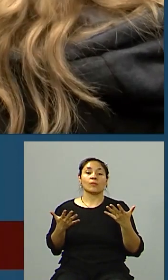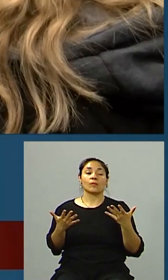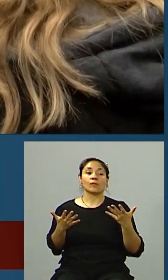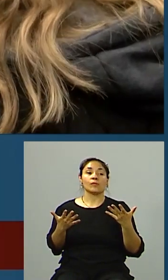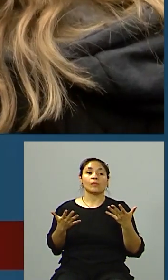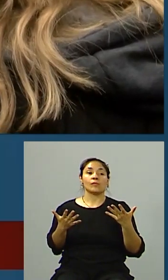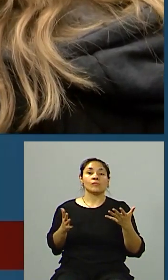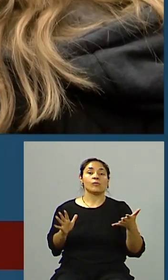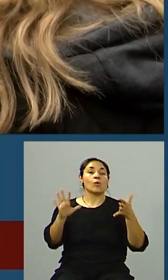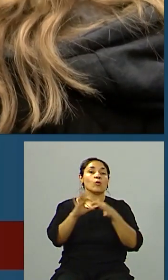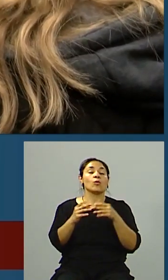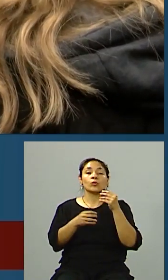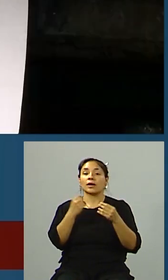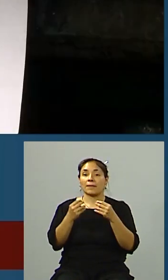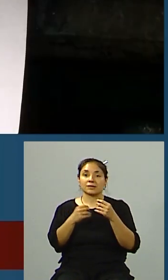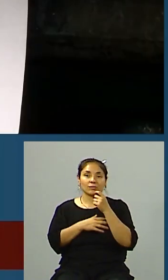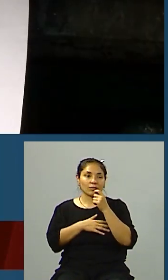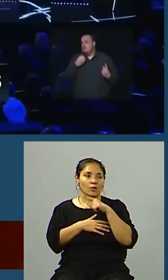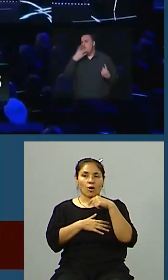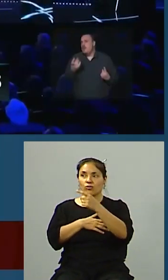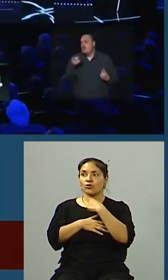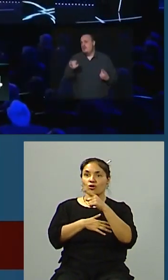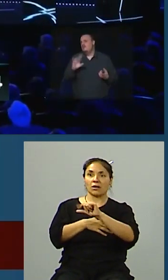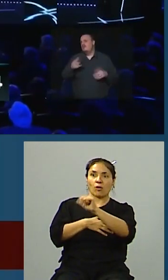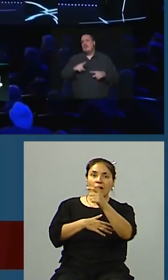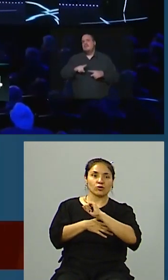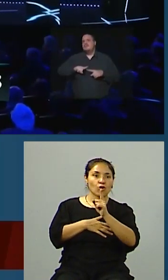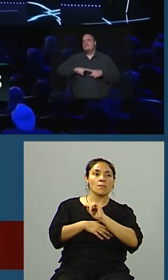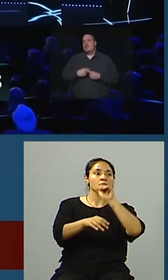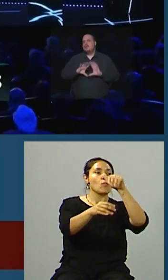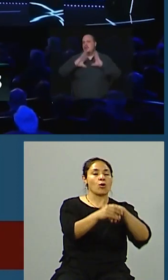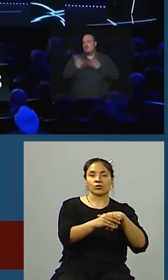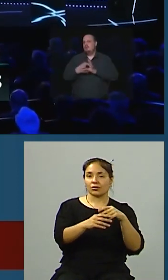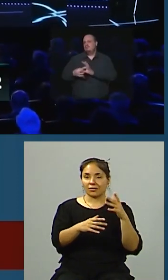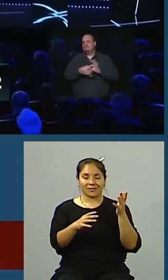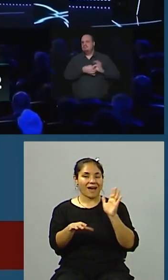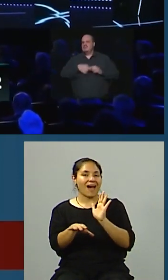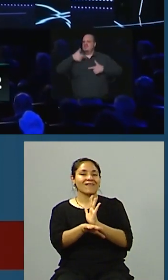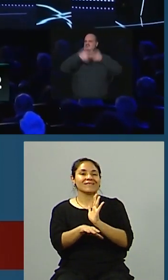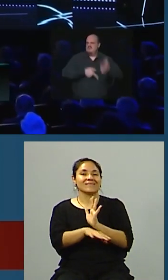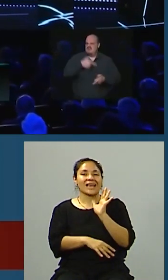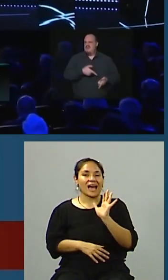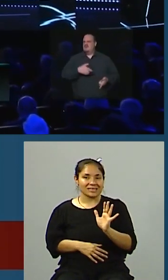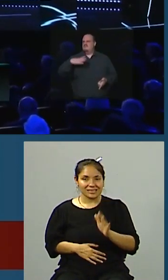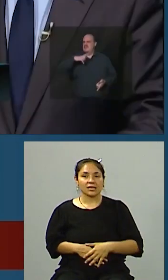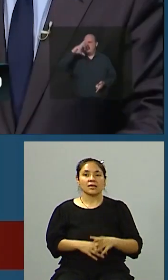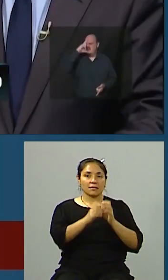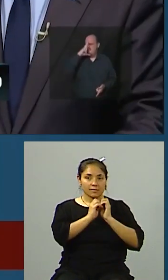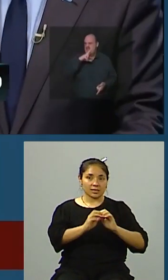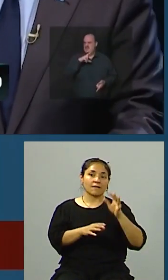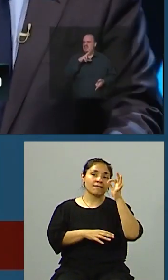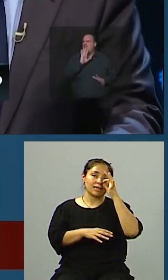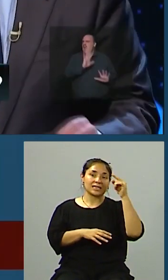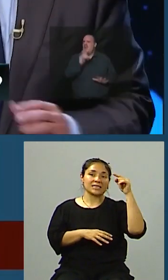une el sentimiento de evitar que gane el otro. Y esto es lo que se ha ido construyendo en un proceso que arrancó con